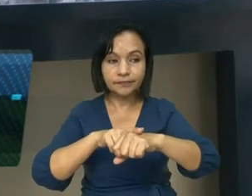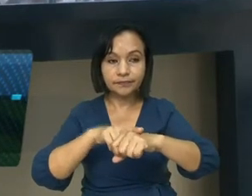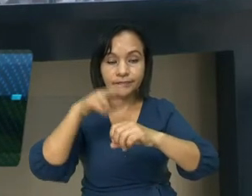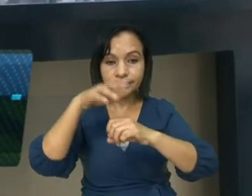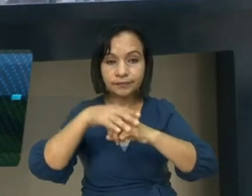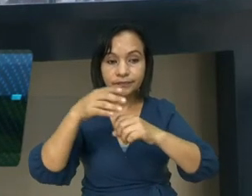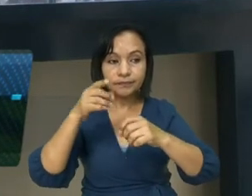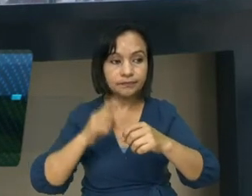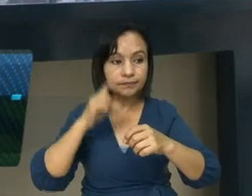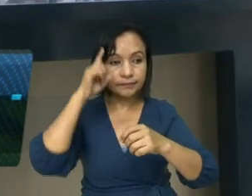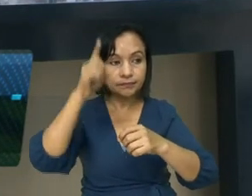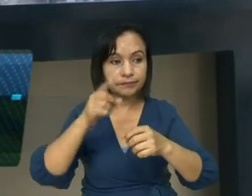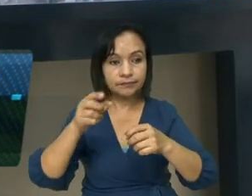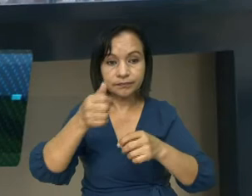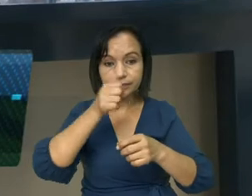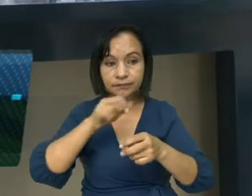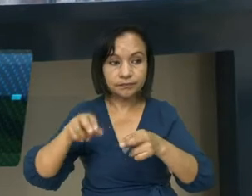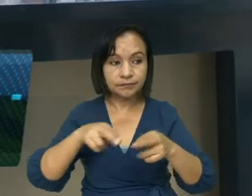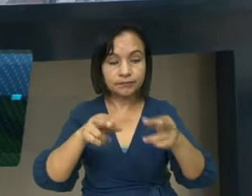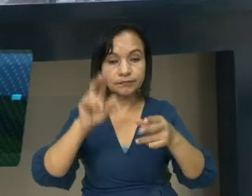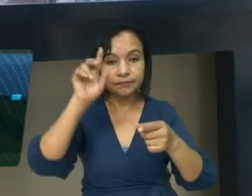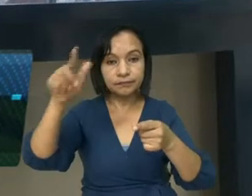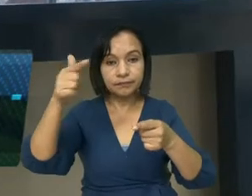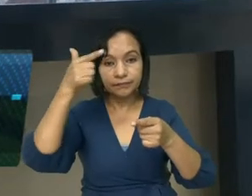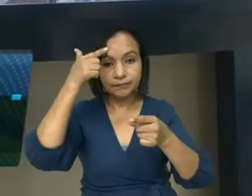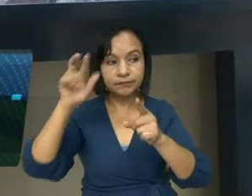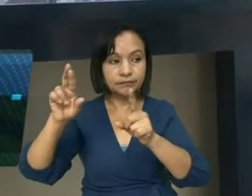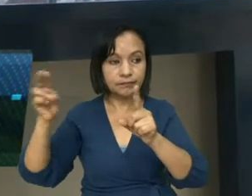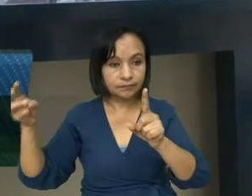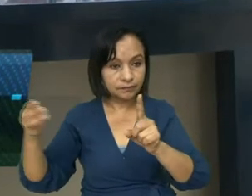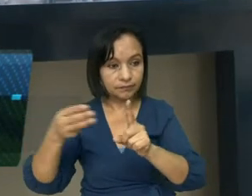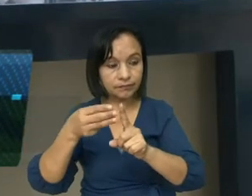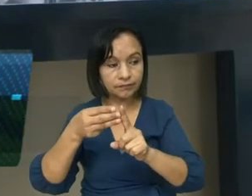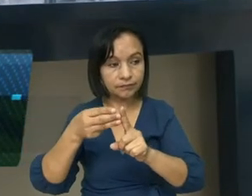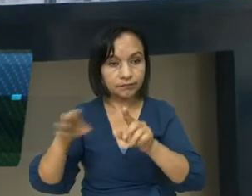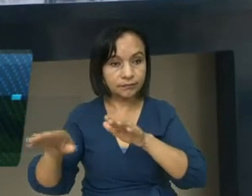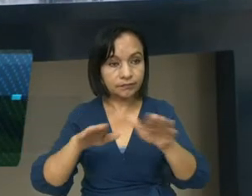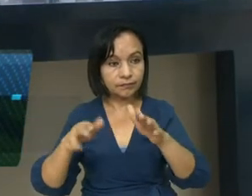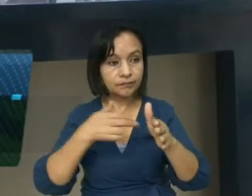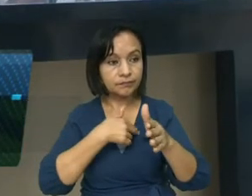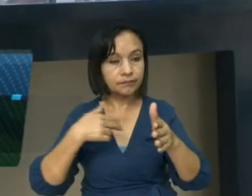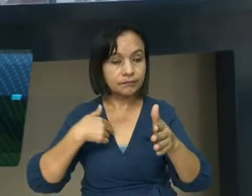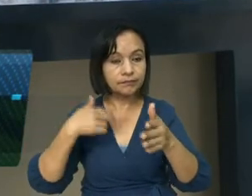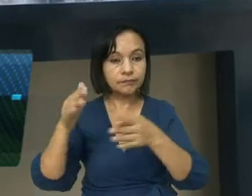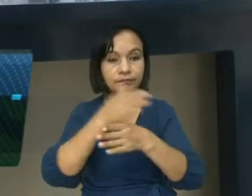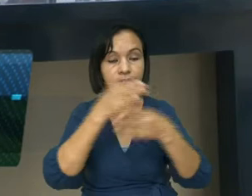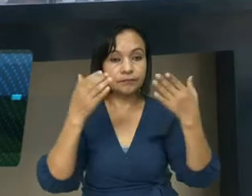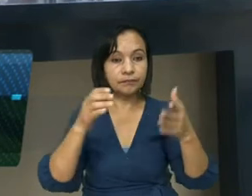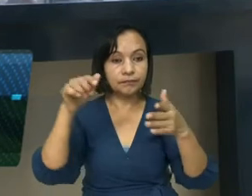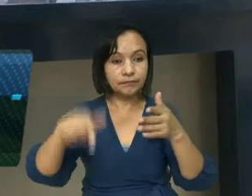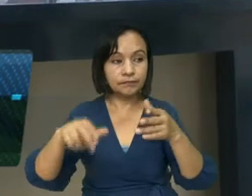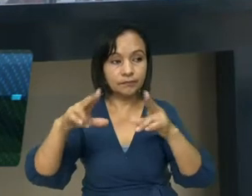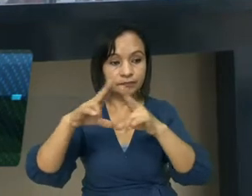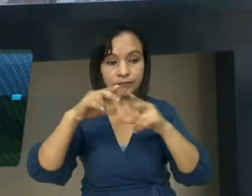Desarrollo de los Recursos Hídricos, vamos a tomar en cuenta los gobiernos regionales, porque no podemos hacer acciones solo aquí en el